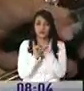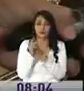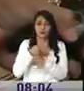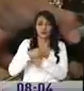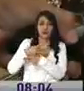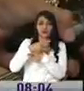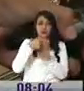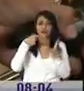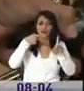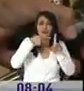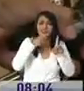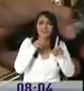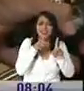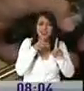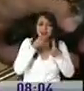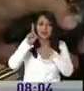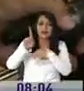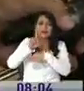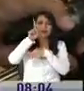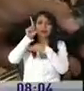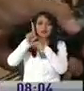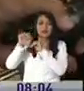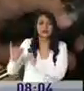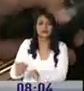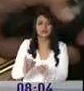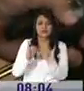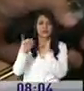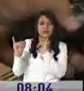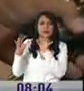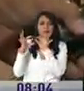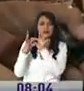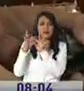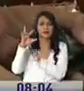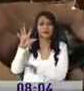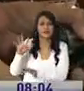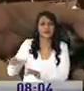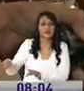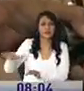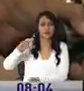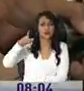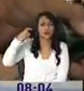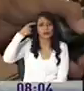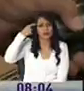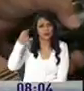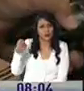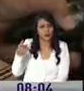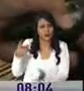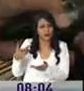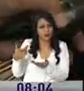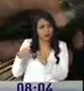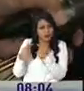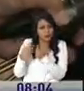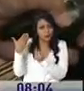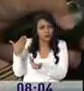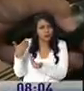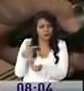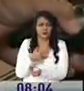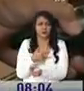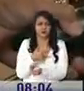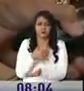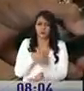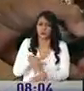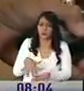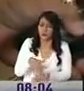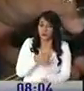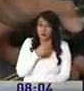exdirector informática de Alianza país entonces evidentemente con ese tipo de aviso hay reservas respecto a